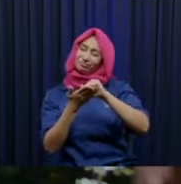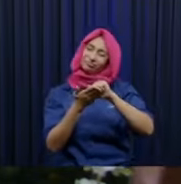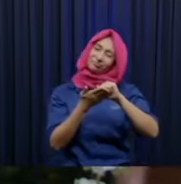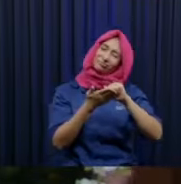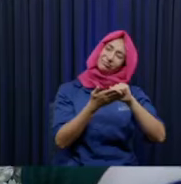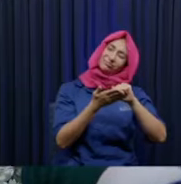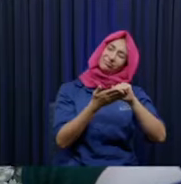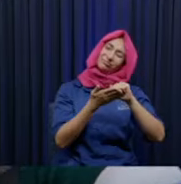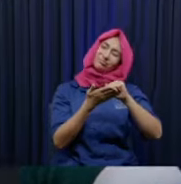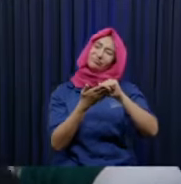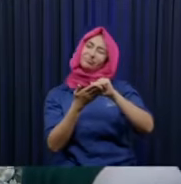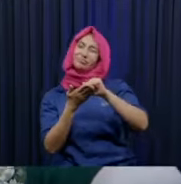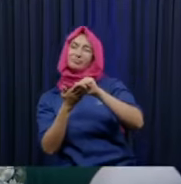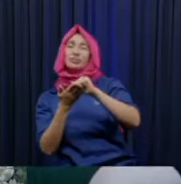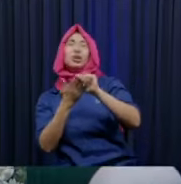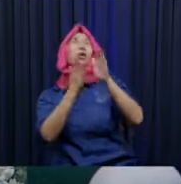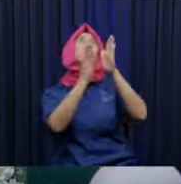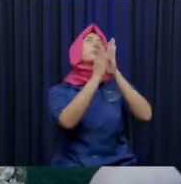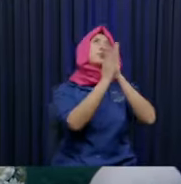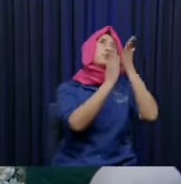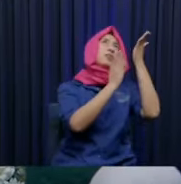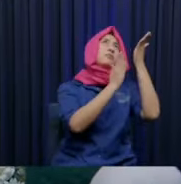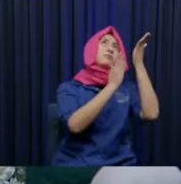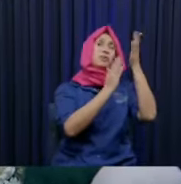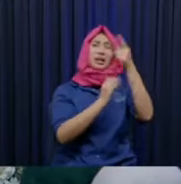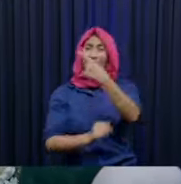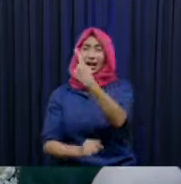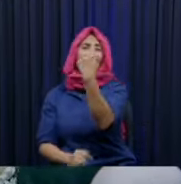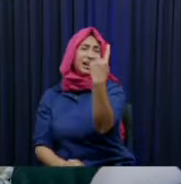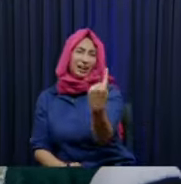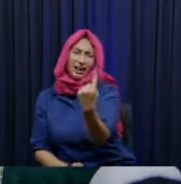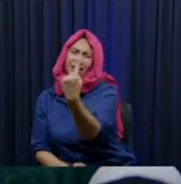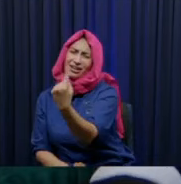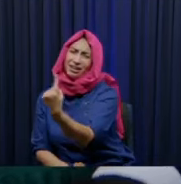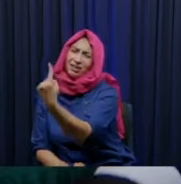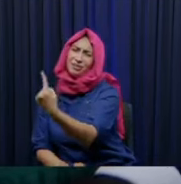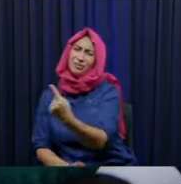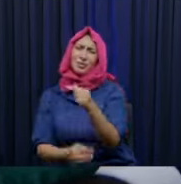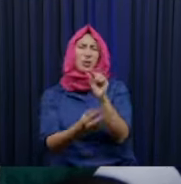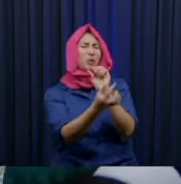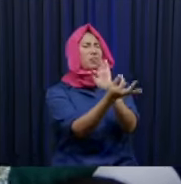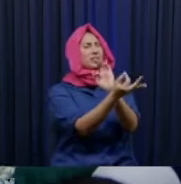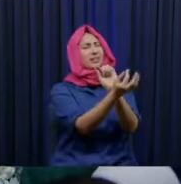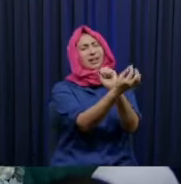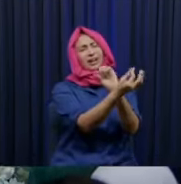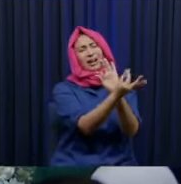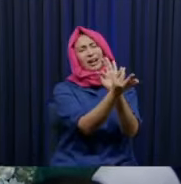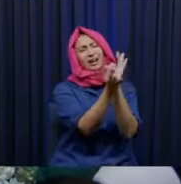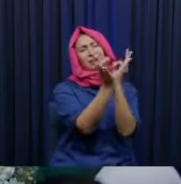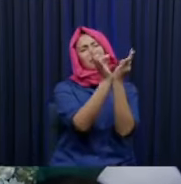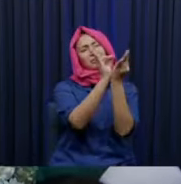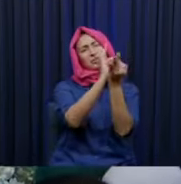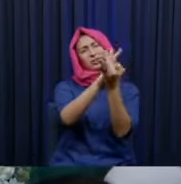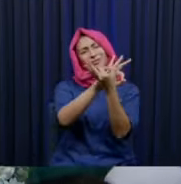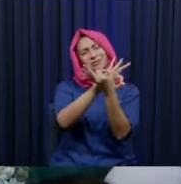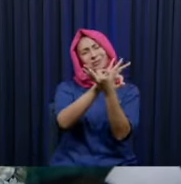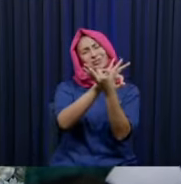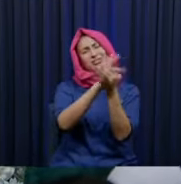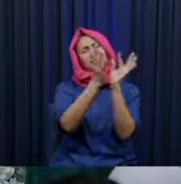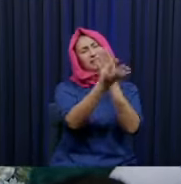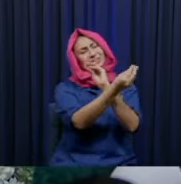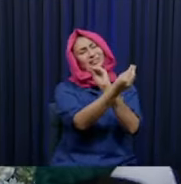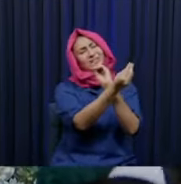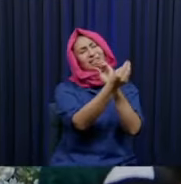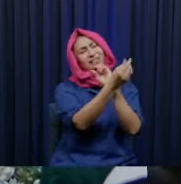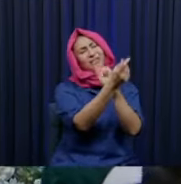haz el milagro del nuevo nacimiento y que sus nombres sean escritos en